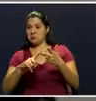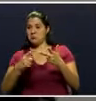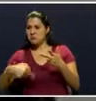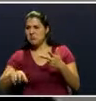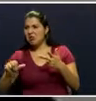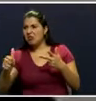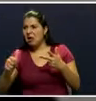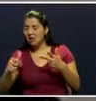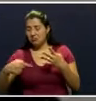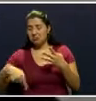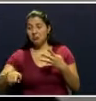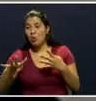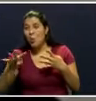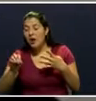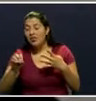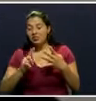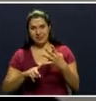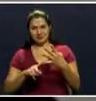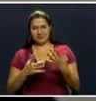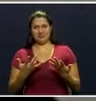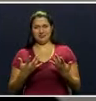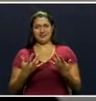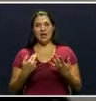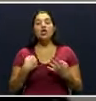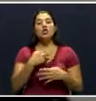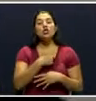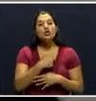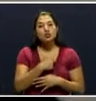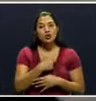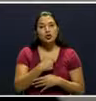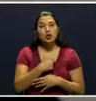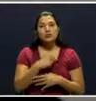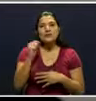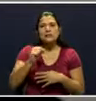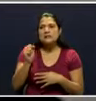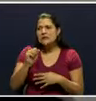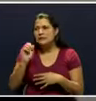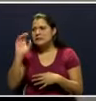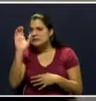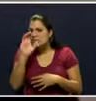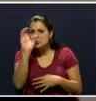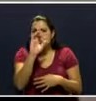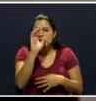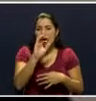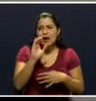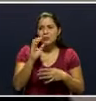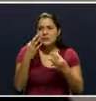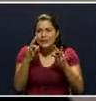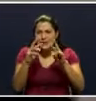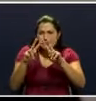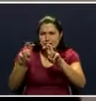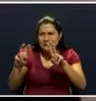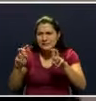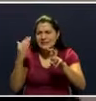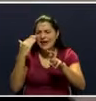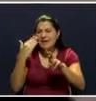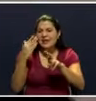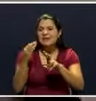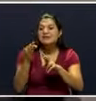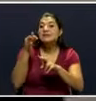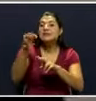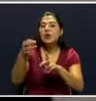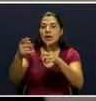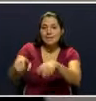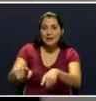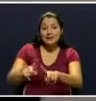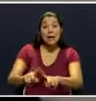los estamos buscando, pero estamos viendo que cuando la población acata algunas medidas, baja